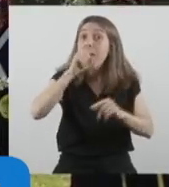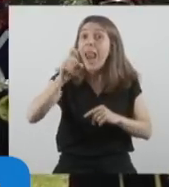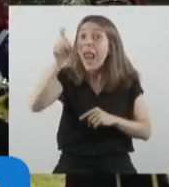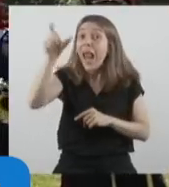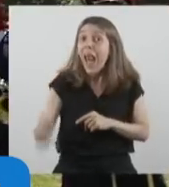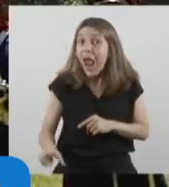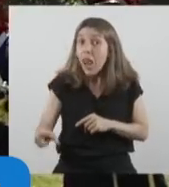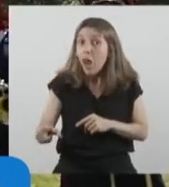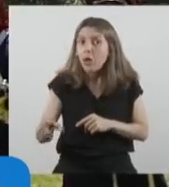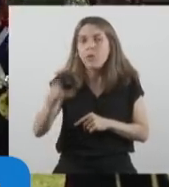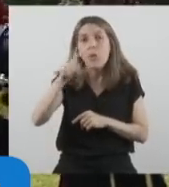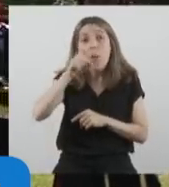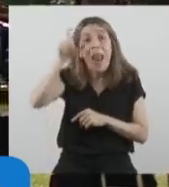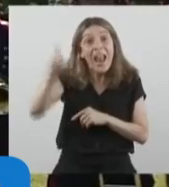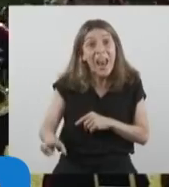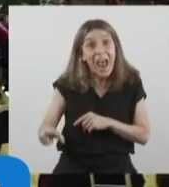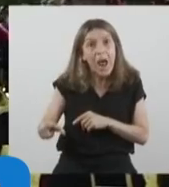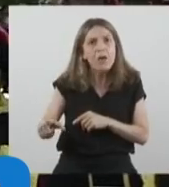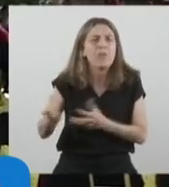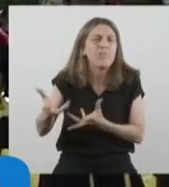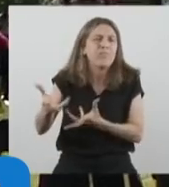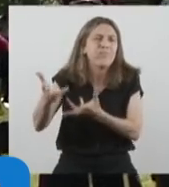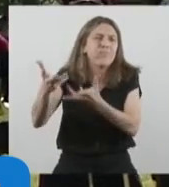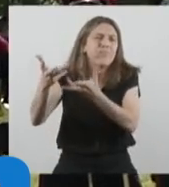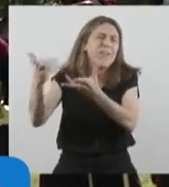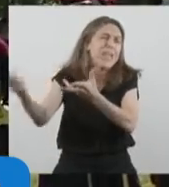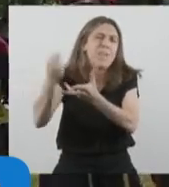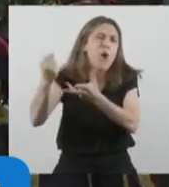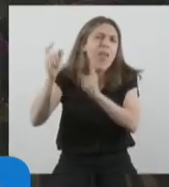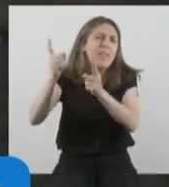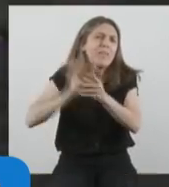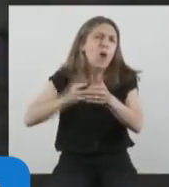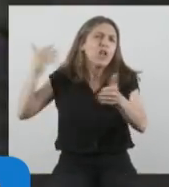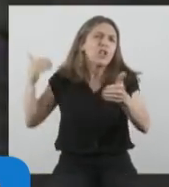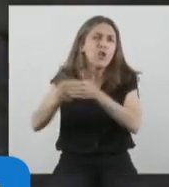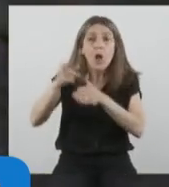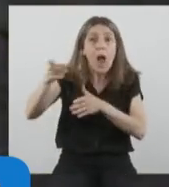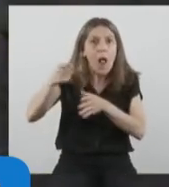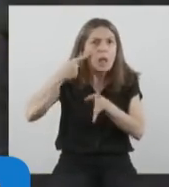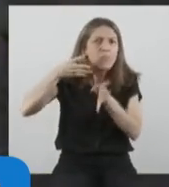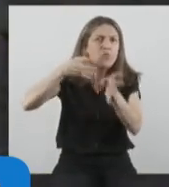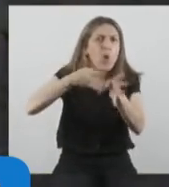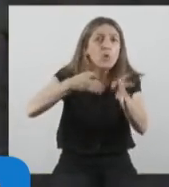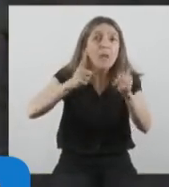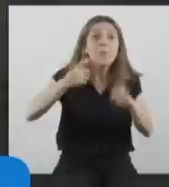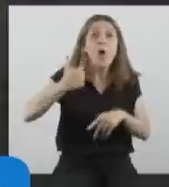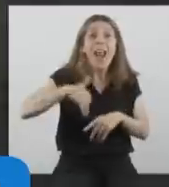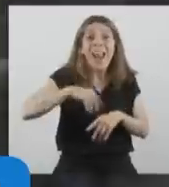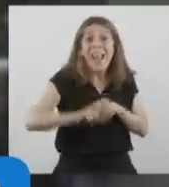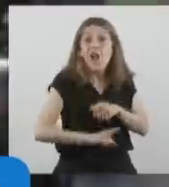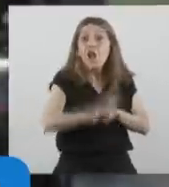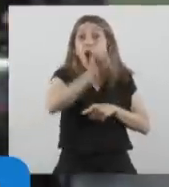otro hombre inmenso que dio la argentinidad y allá en su lucha por vital que desde el norte